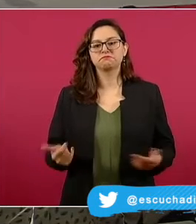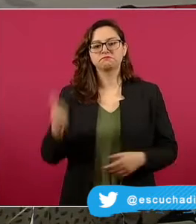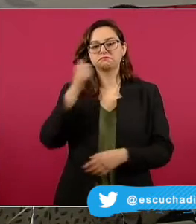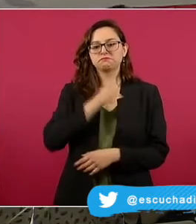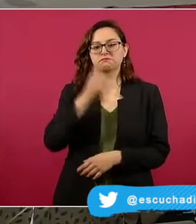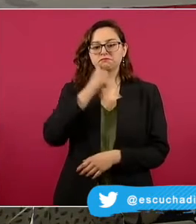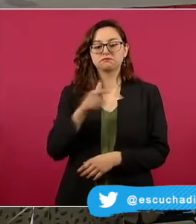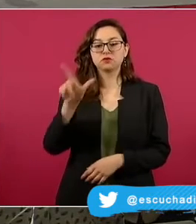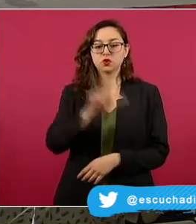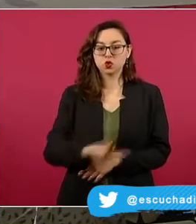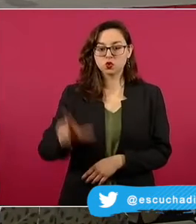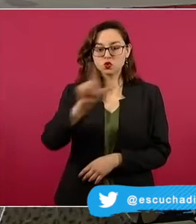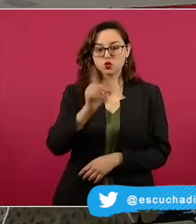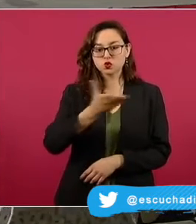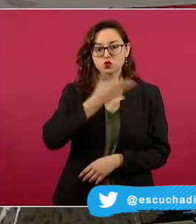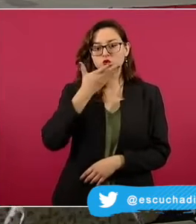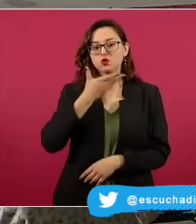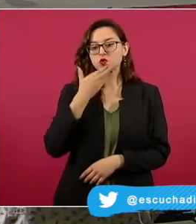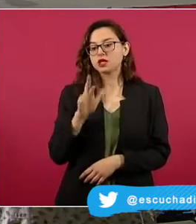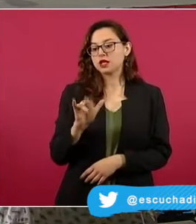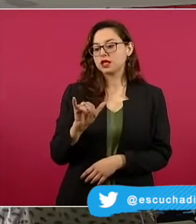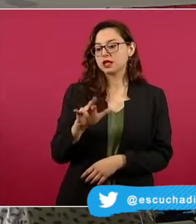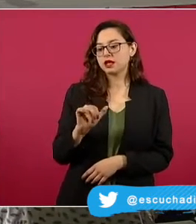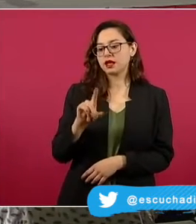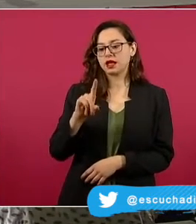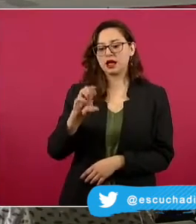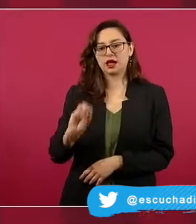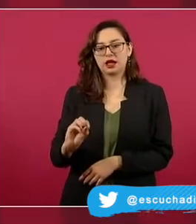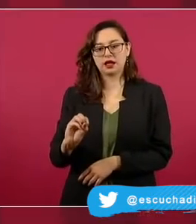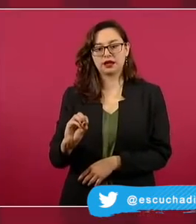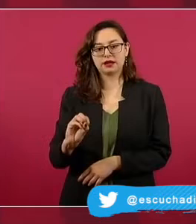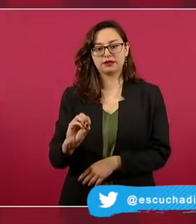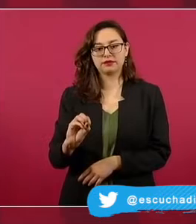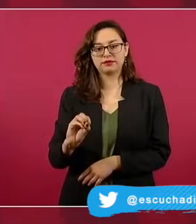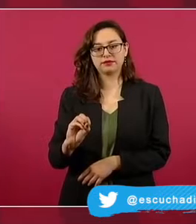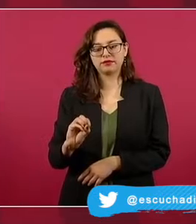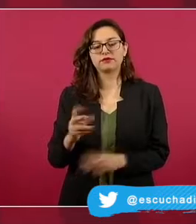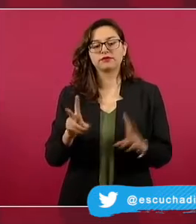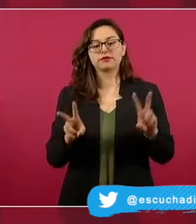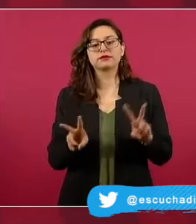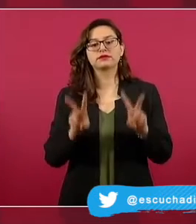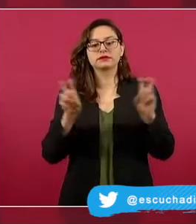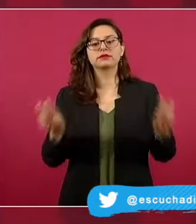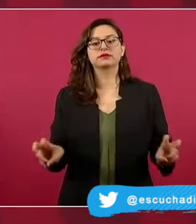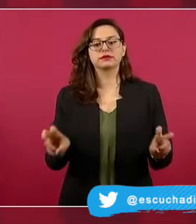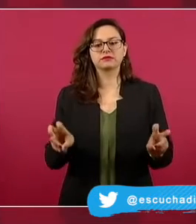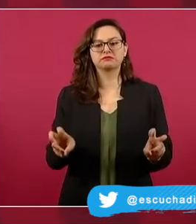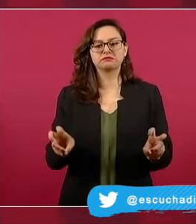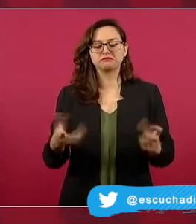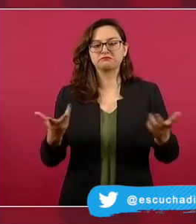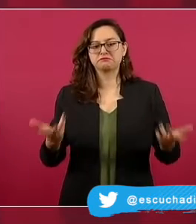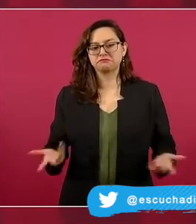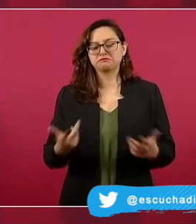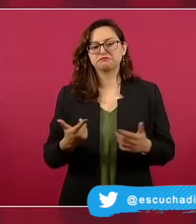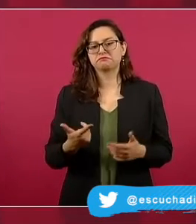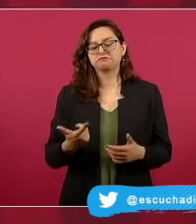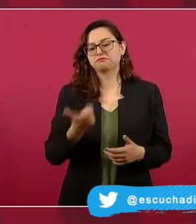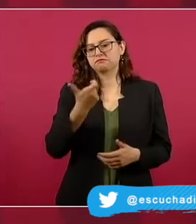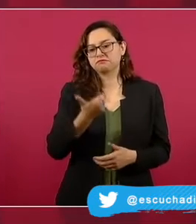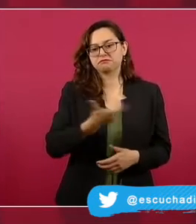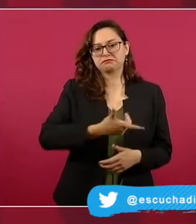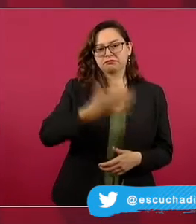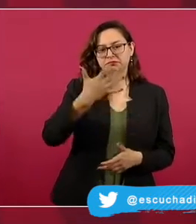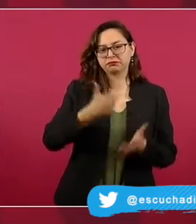lunes, la zona con es parte de los Ricardo asentamientos Sheffield, de esta cultura, en por lo que es imposible pensar de que quién no es se quién encontrarían en los precios, restos de esta